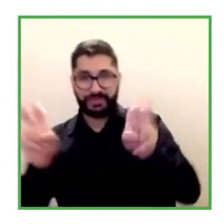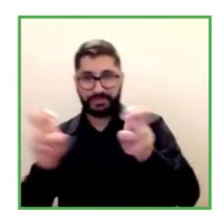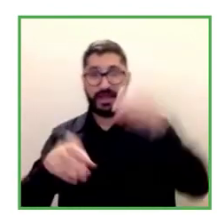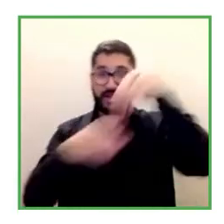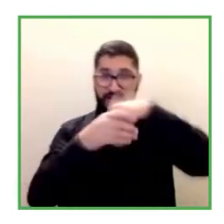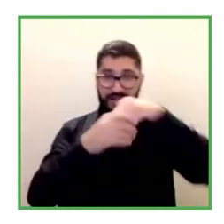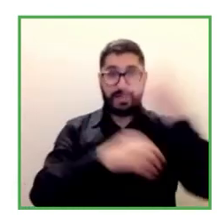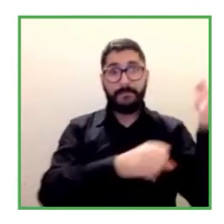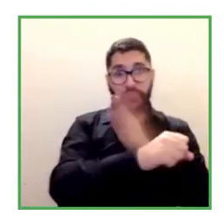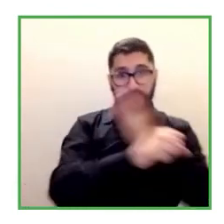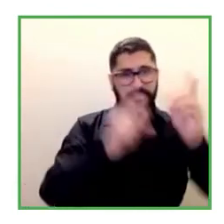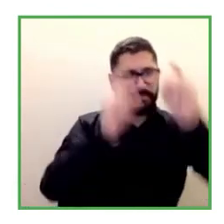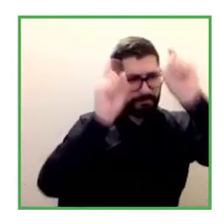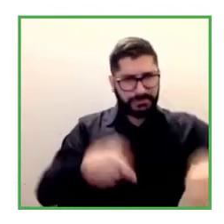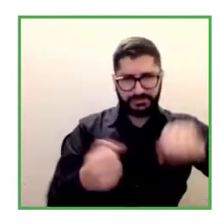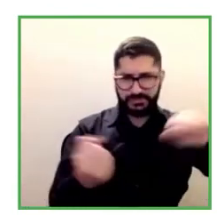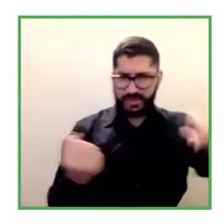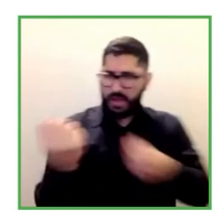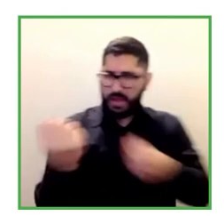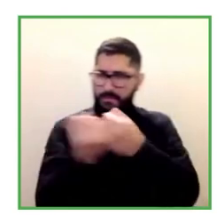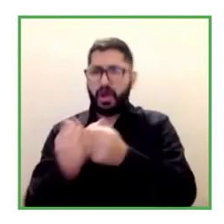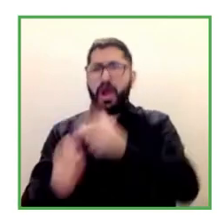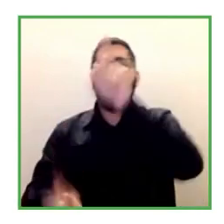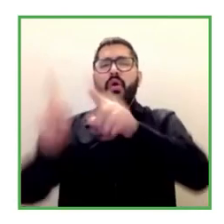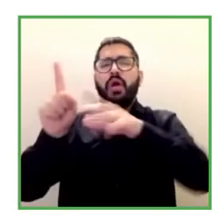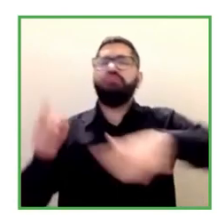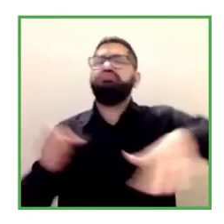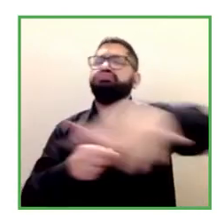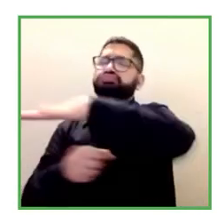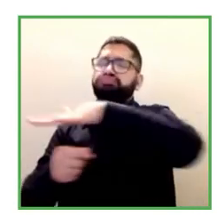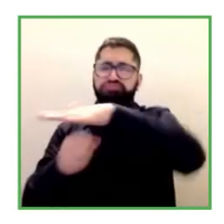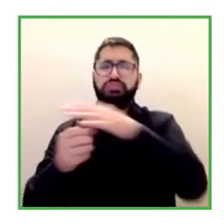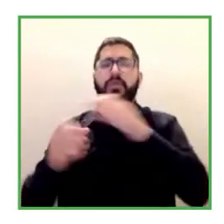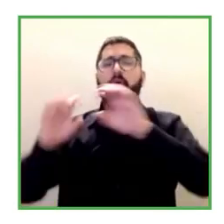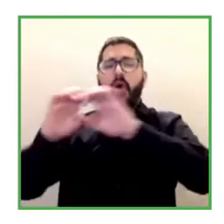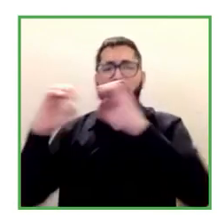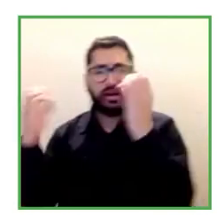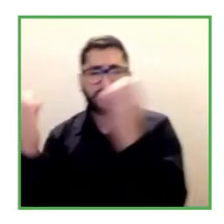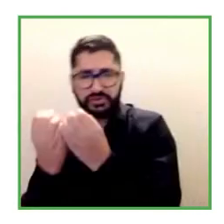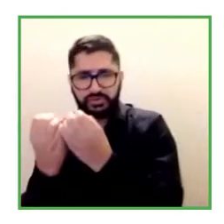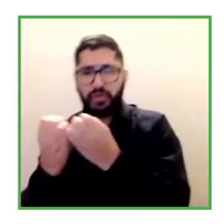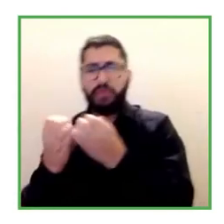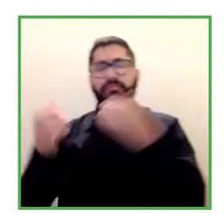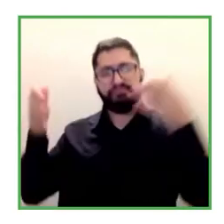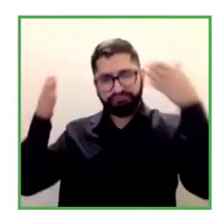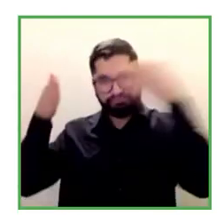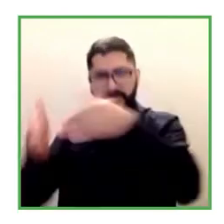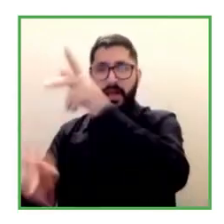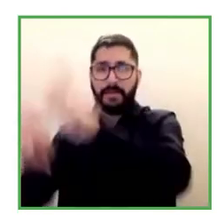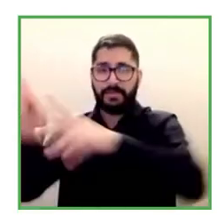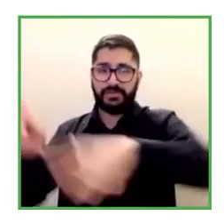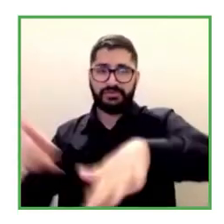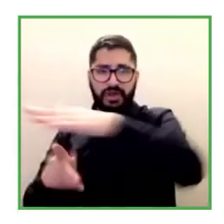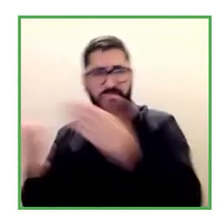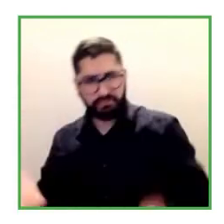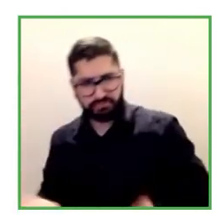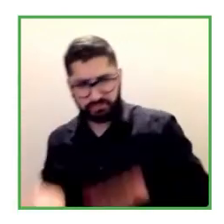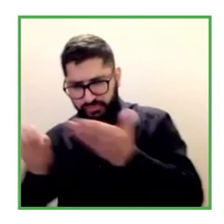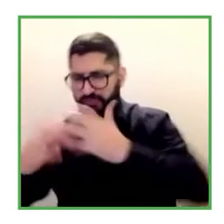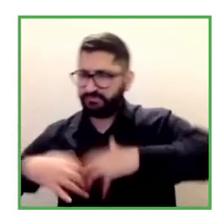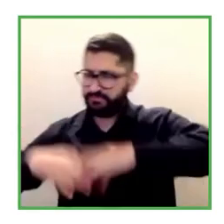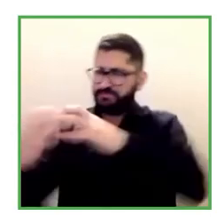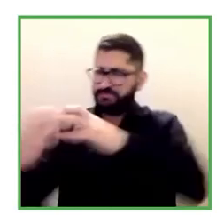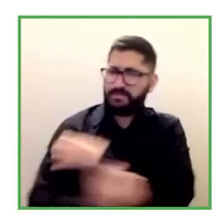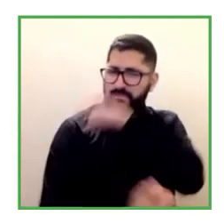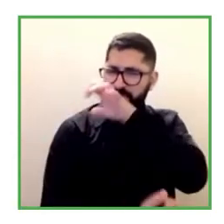alguna fundación, con alguien que los asesore de cómo darle este fortalecimiento a las personas con discapacidad.